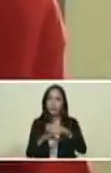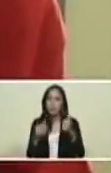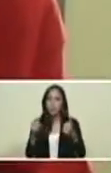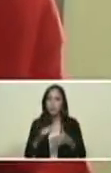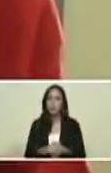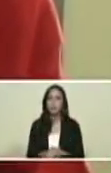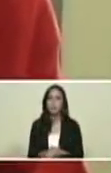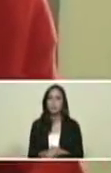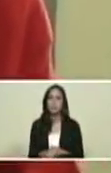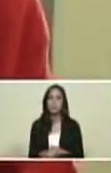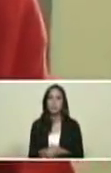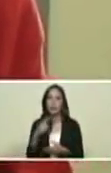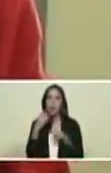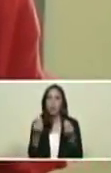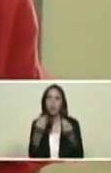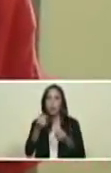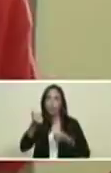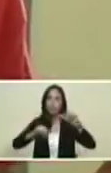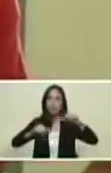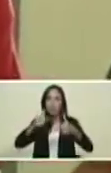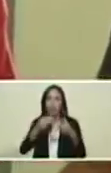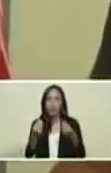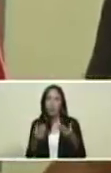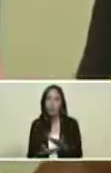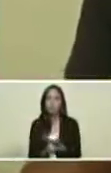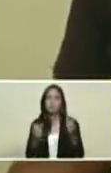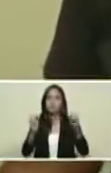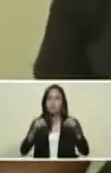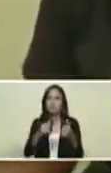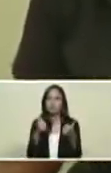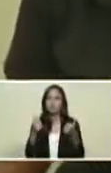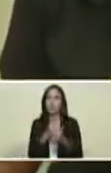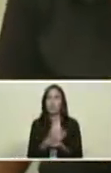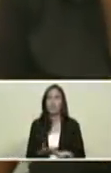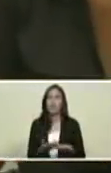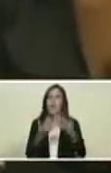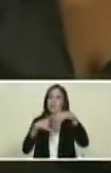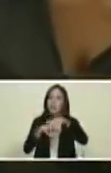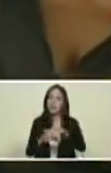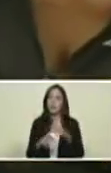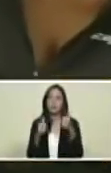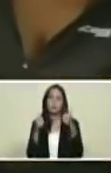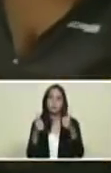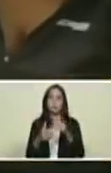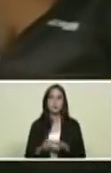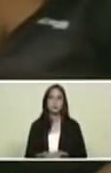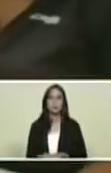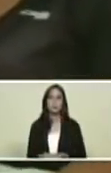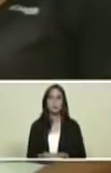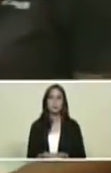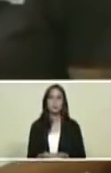Ah, miren. Y ha habido una integración muy grande, Aristóbulo, en todo esto, ¿no?